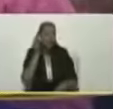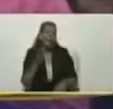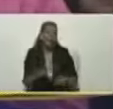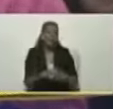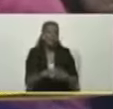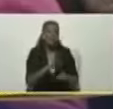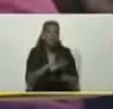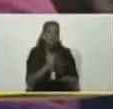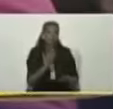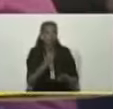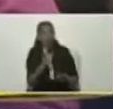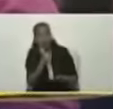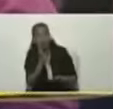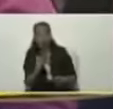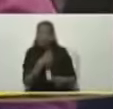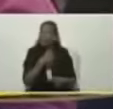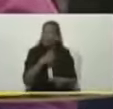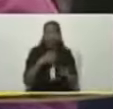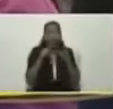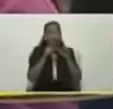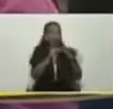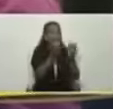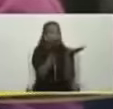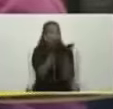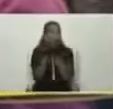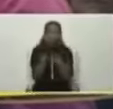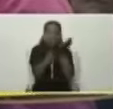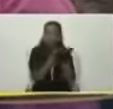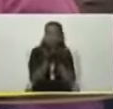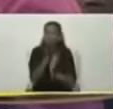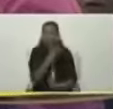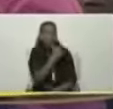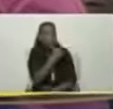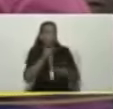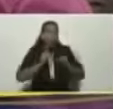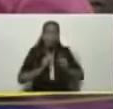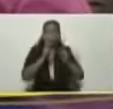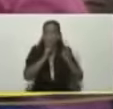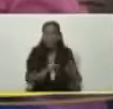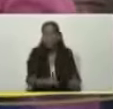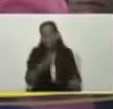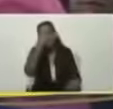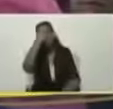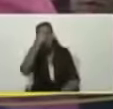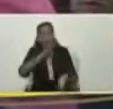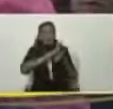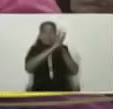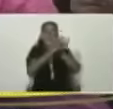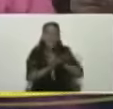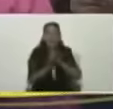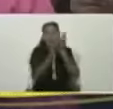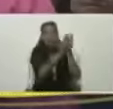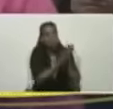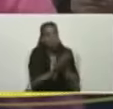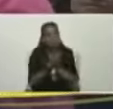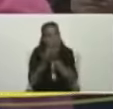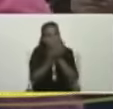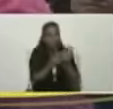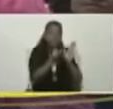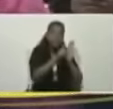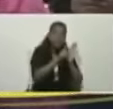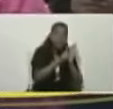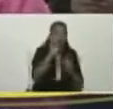que por una u otra razón no tenían la oportunidad de haber culminado su